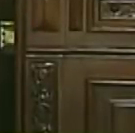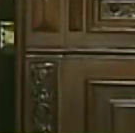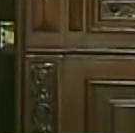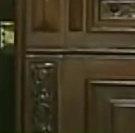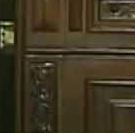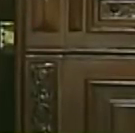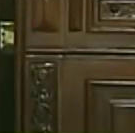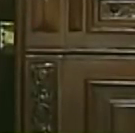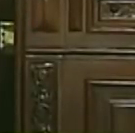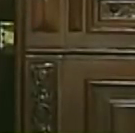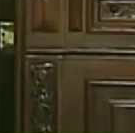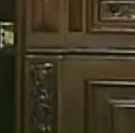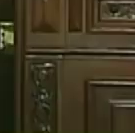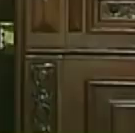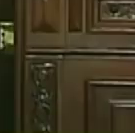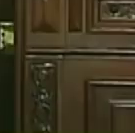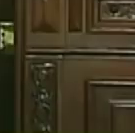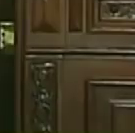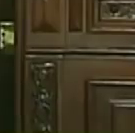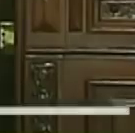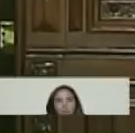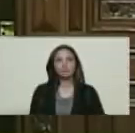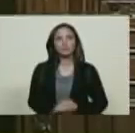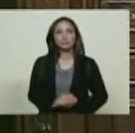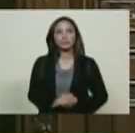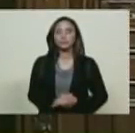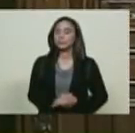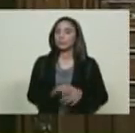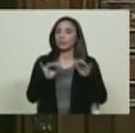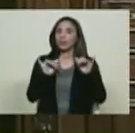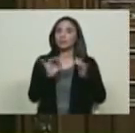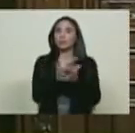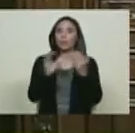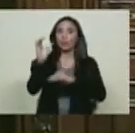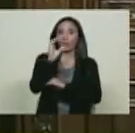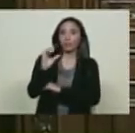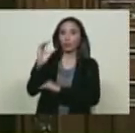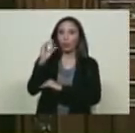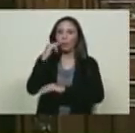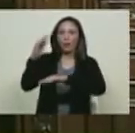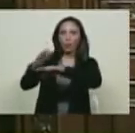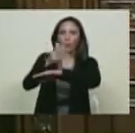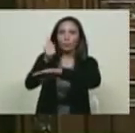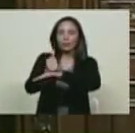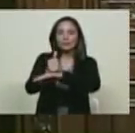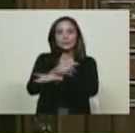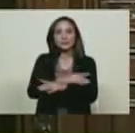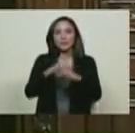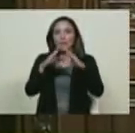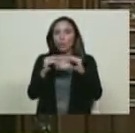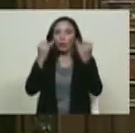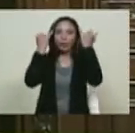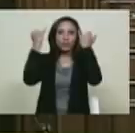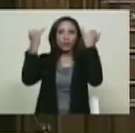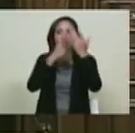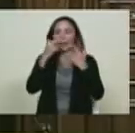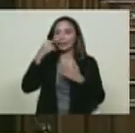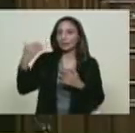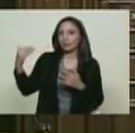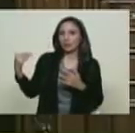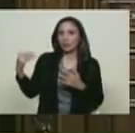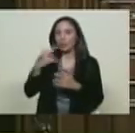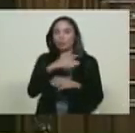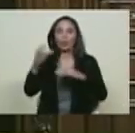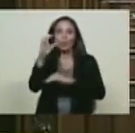desde donde se han preparado todas las conspiraciones del último año. Y es desde